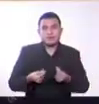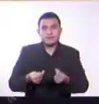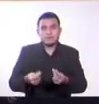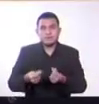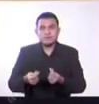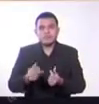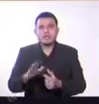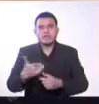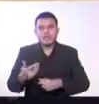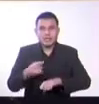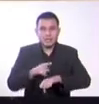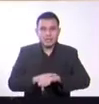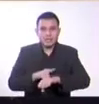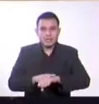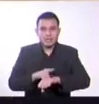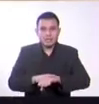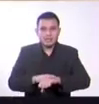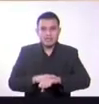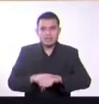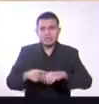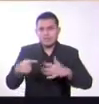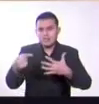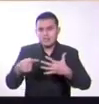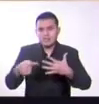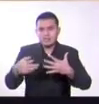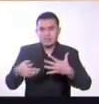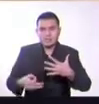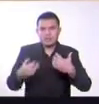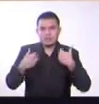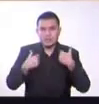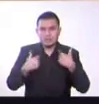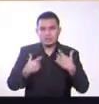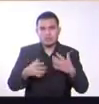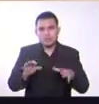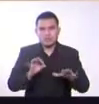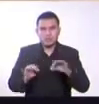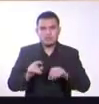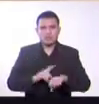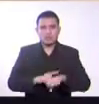qué momento se volvió ley? ¿Tenemos alguna noción, Candy?